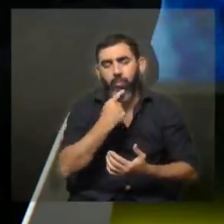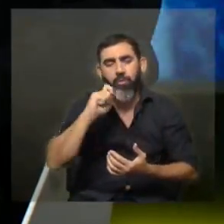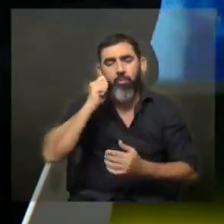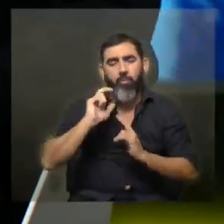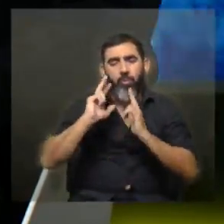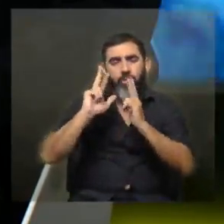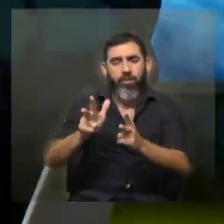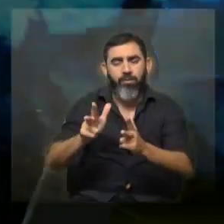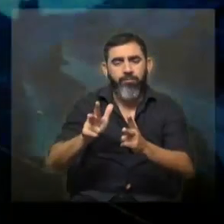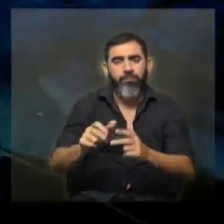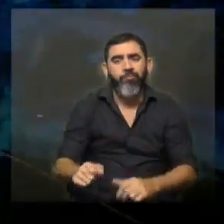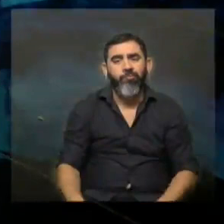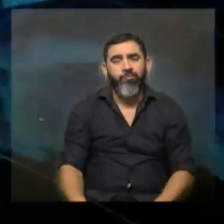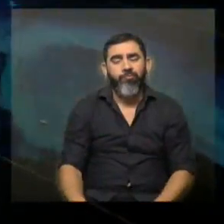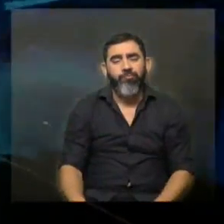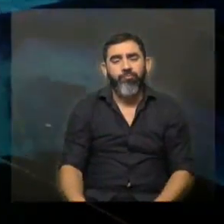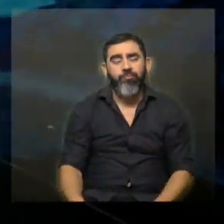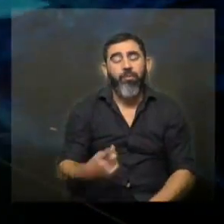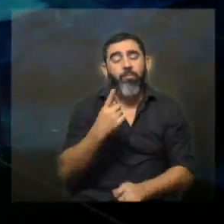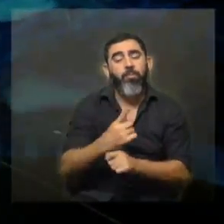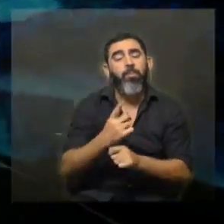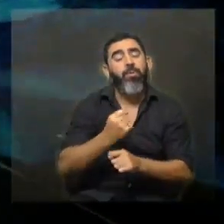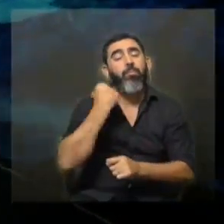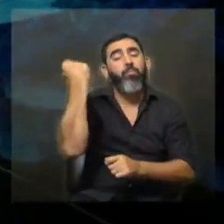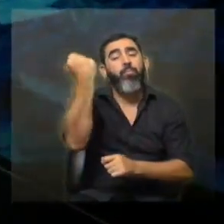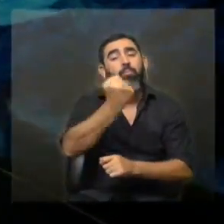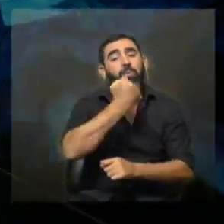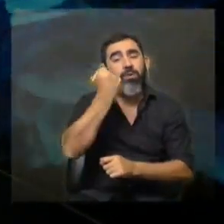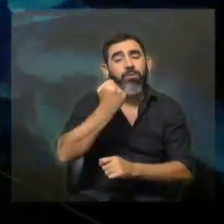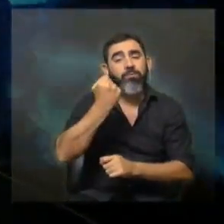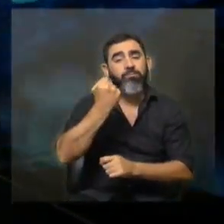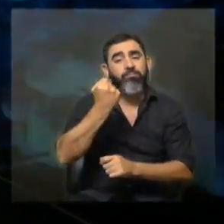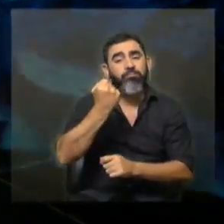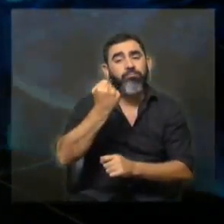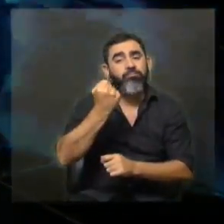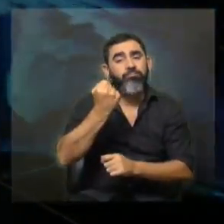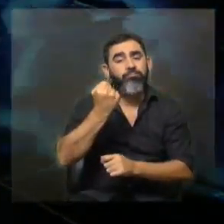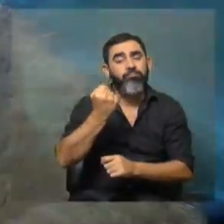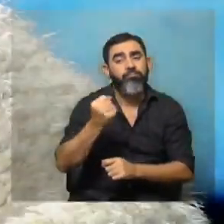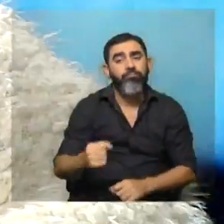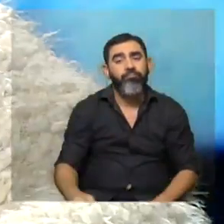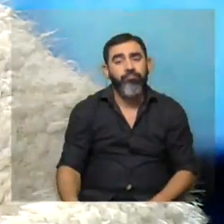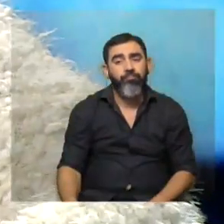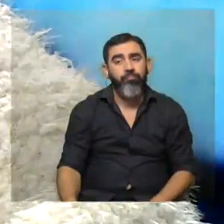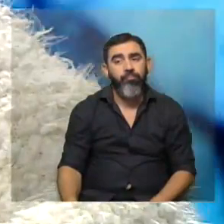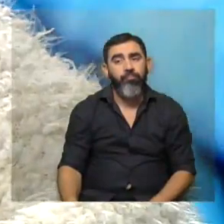decirlo. La primera importancia es que surgió en la